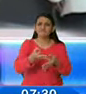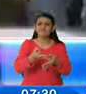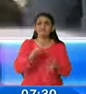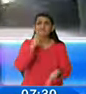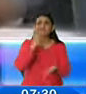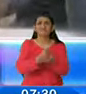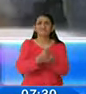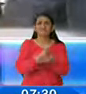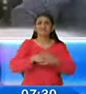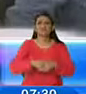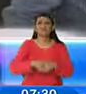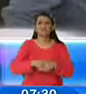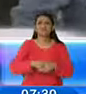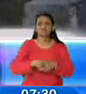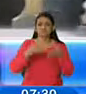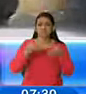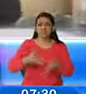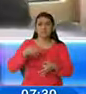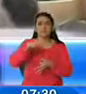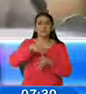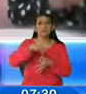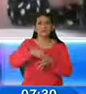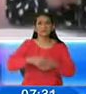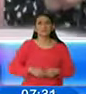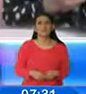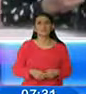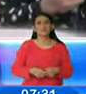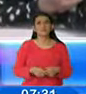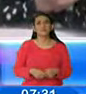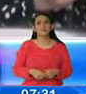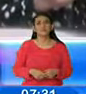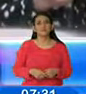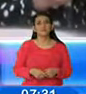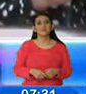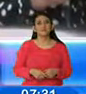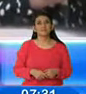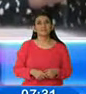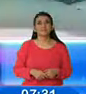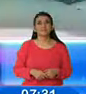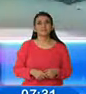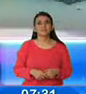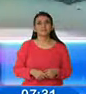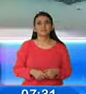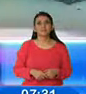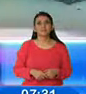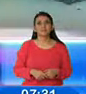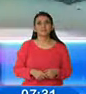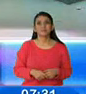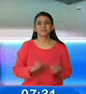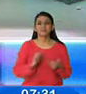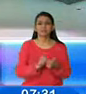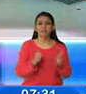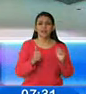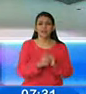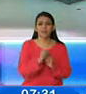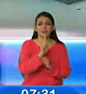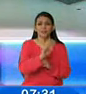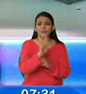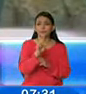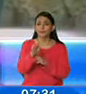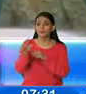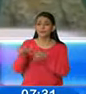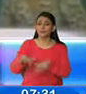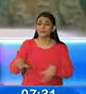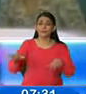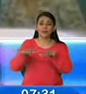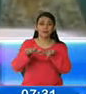veraz, en el mismo momento de los hechos. Continuamos con ustedes, compañeros, en estudio. De cada uno de los rincones del Ecuador, un